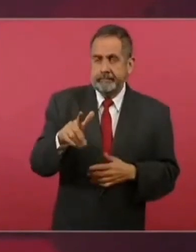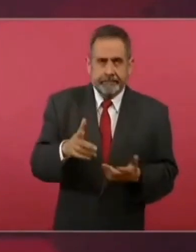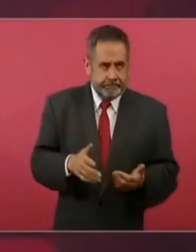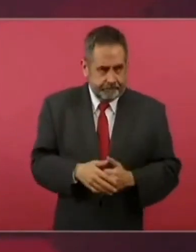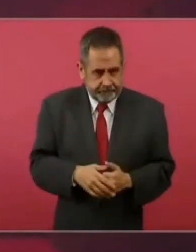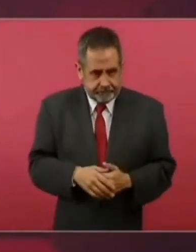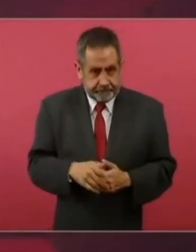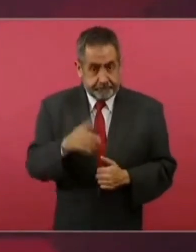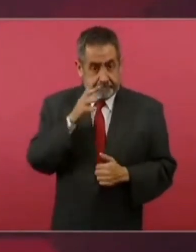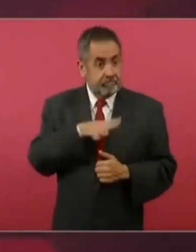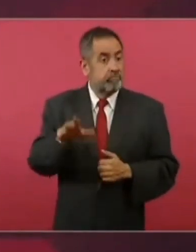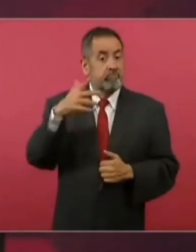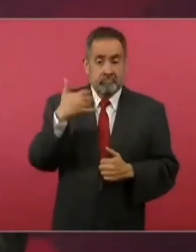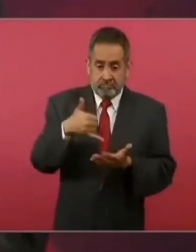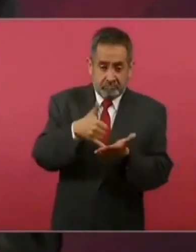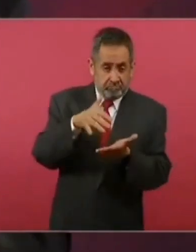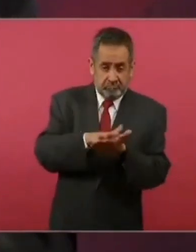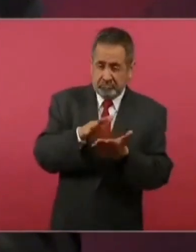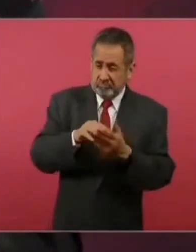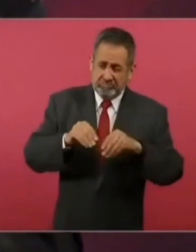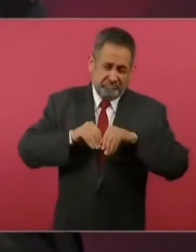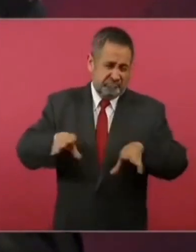un fenómeno en aquellos tiempos,